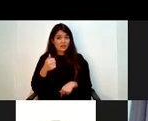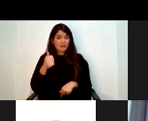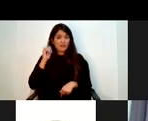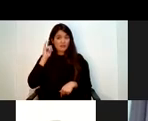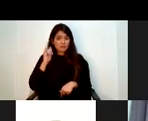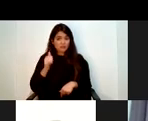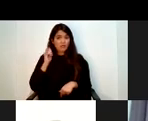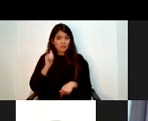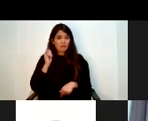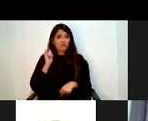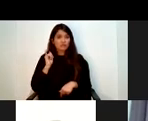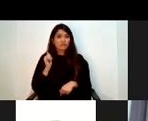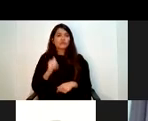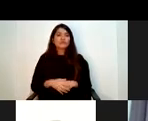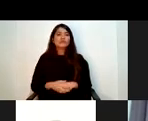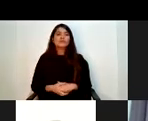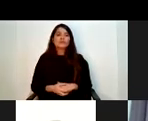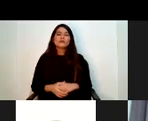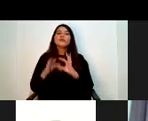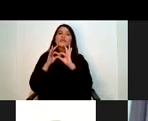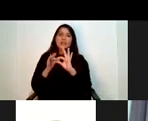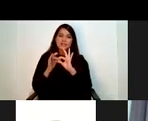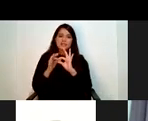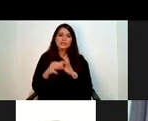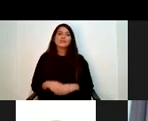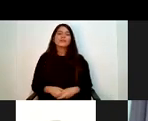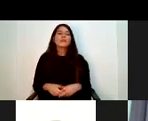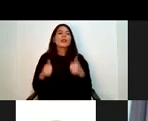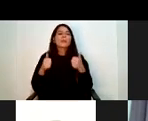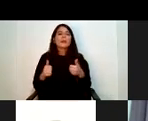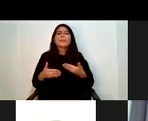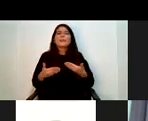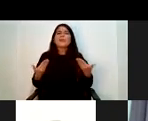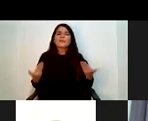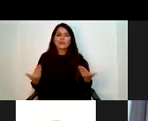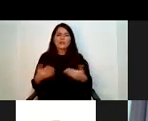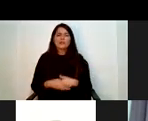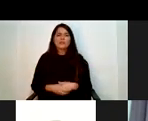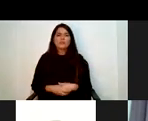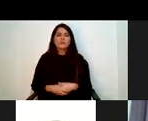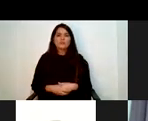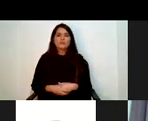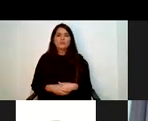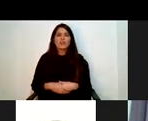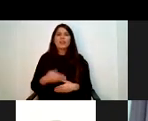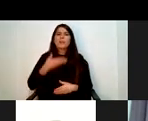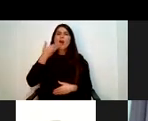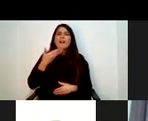Sí, se escucha bien. Gracias. Bien, entonces, estábamos